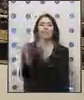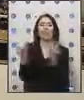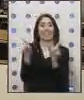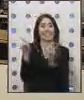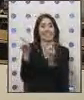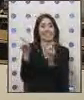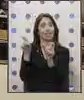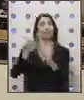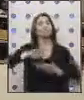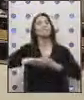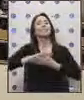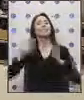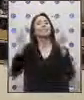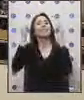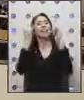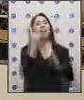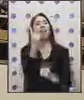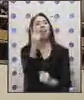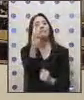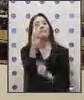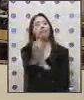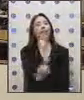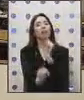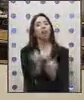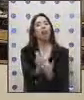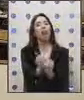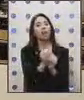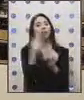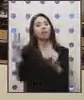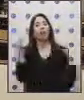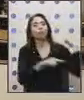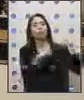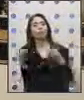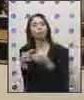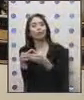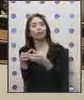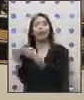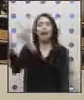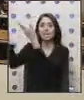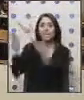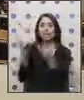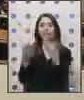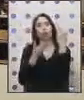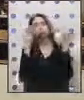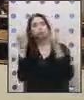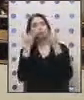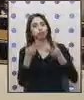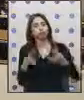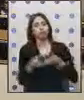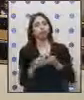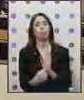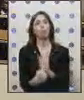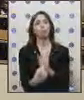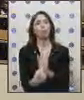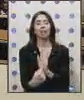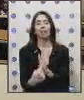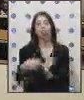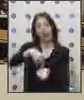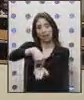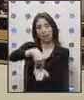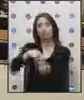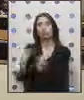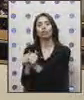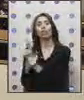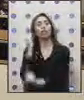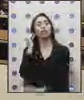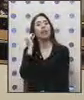Ellos están celebrando 20 años de trayectoria y fueron invitados a hacer su presentación a este Congreso por la diputada Denise